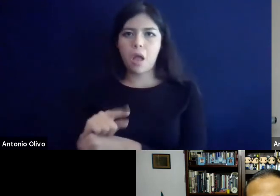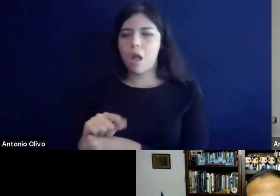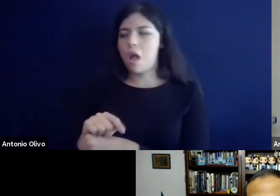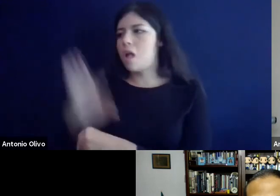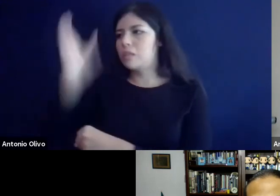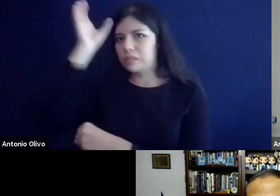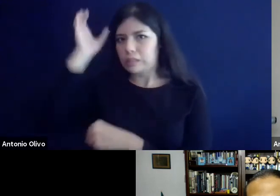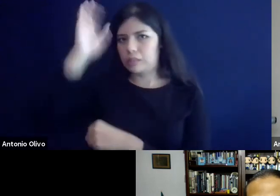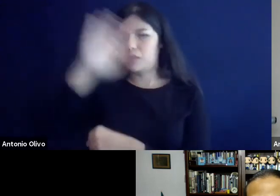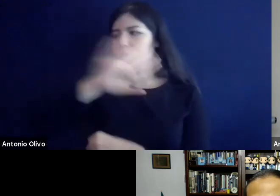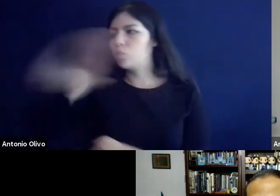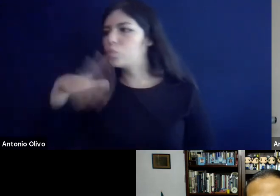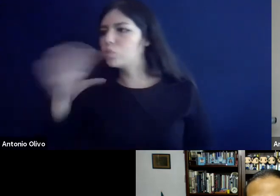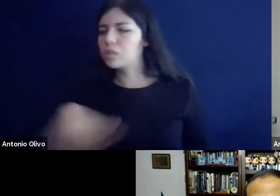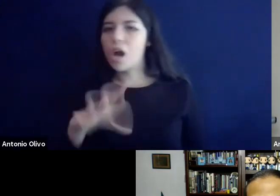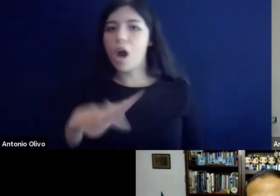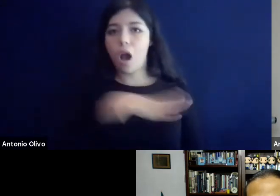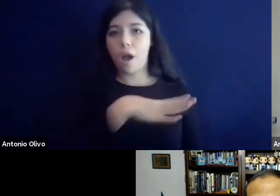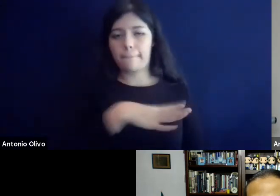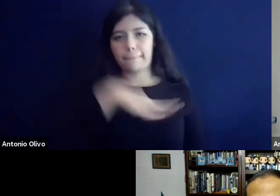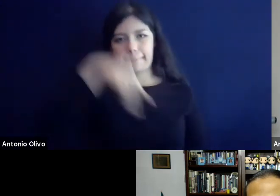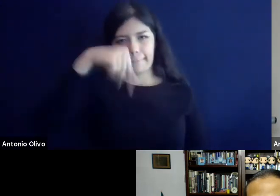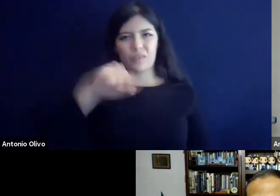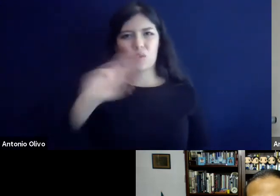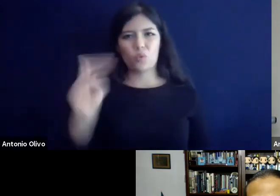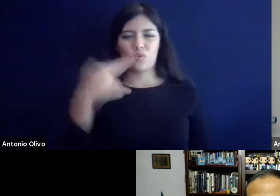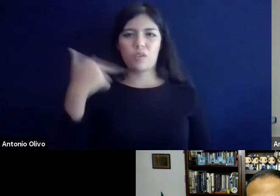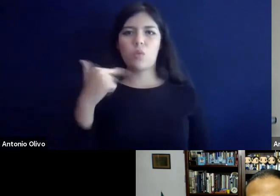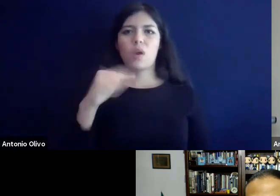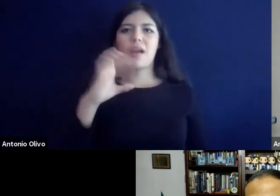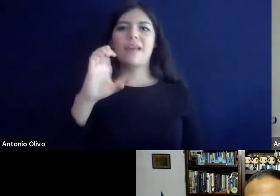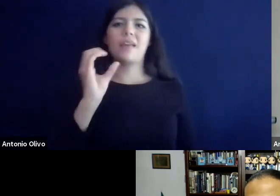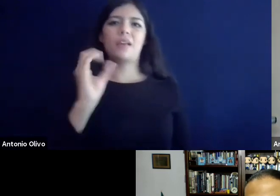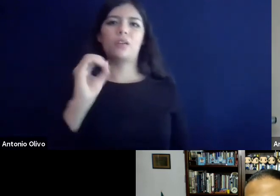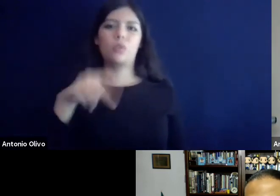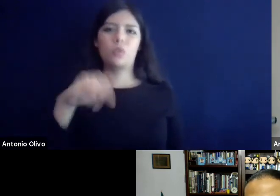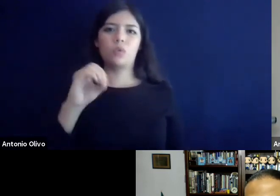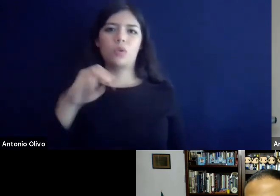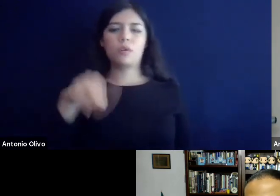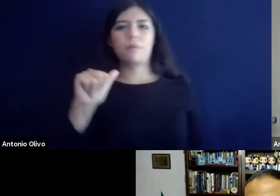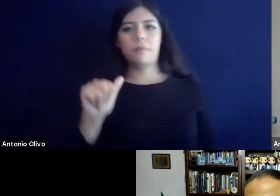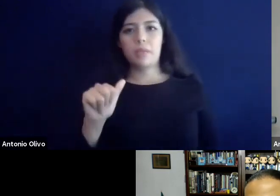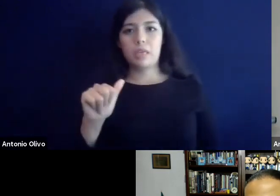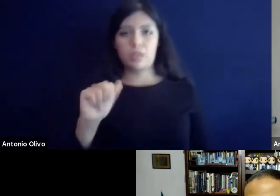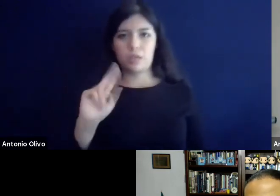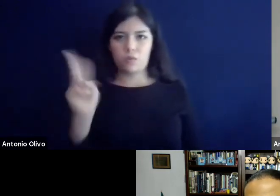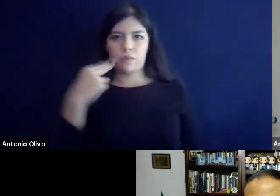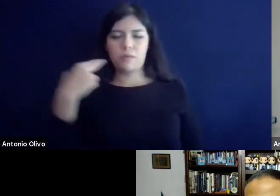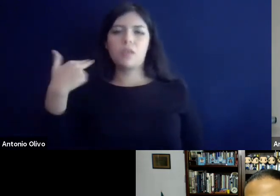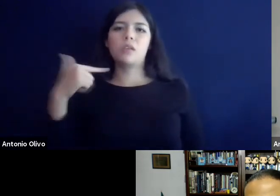Ciencias Económico-Administrativas. Si quitan economía, ese centro ya no se llama de ciencias. Así de sencillo.